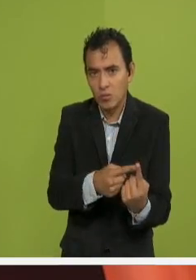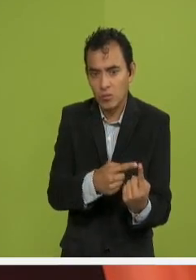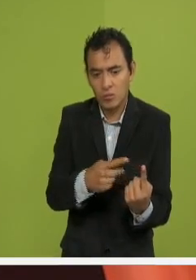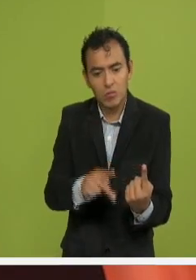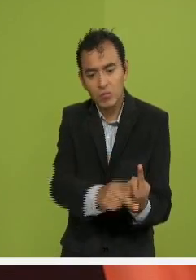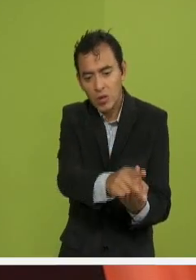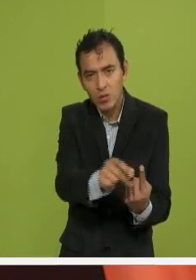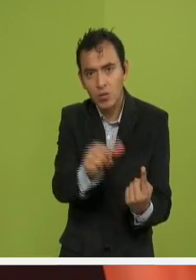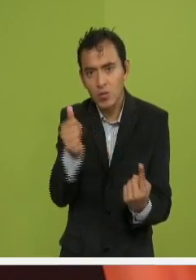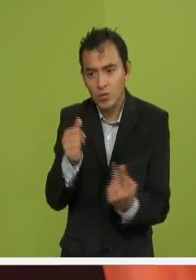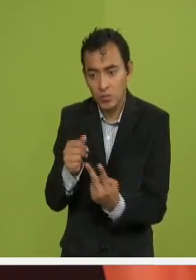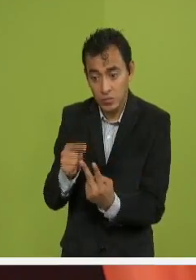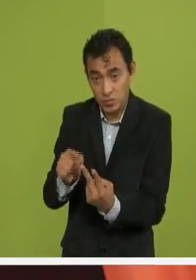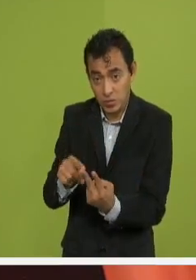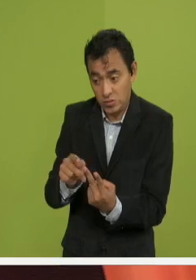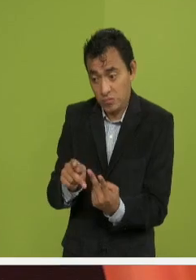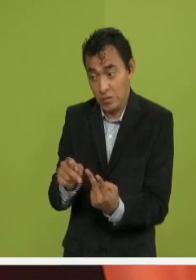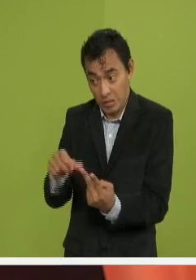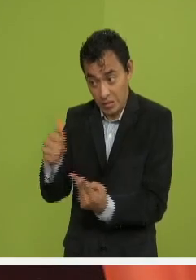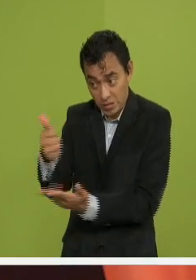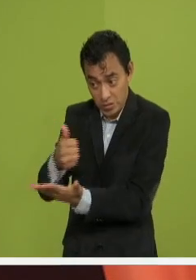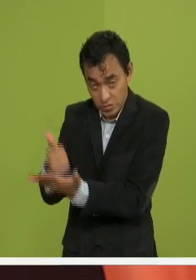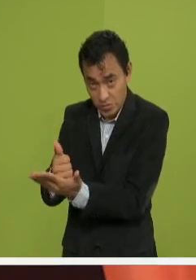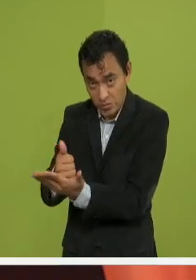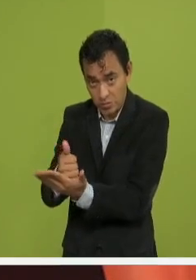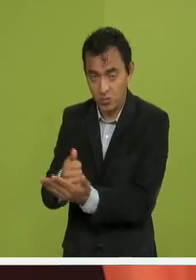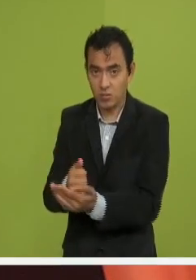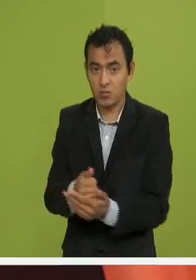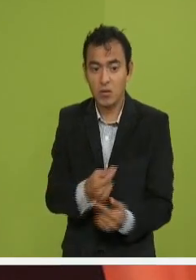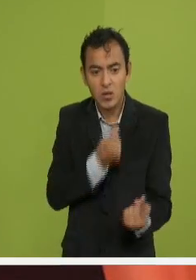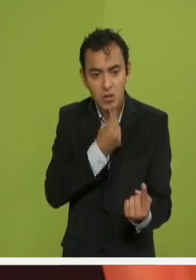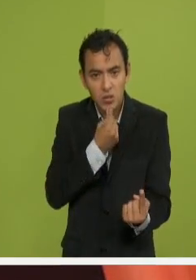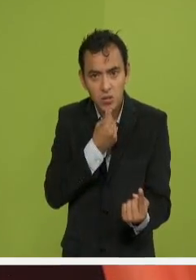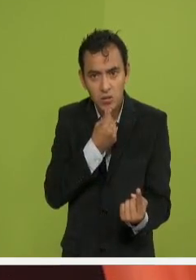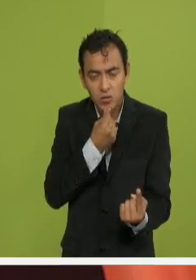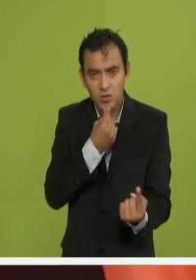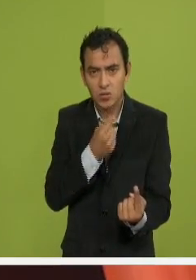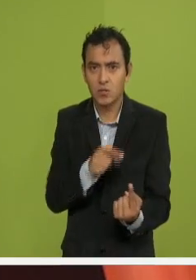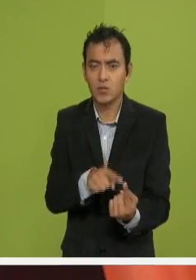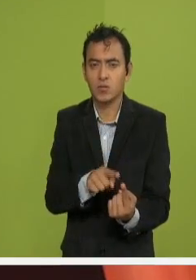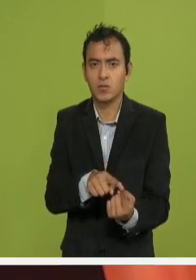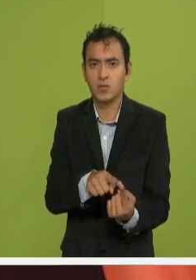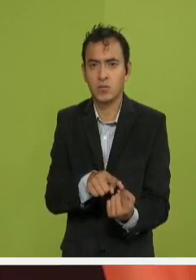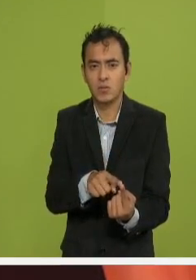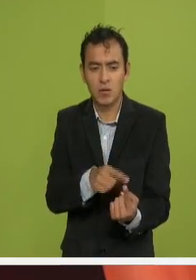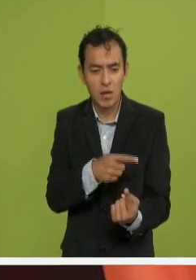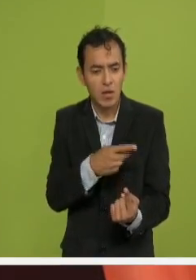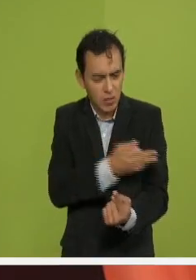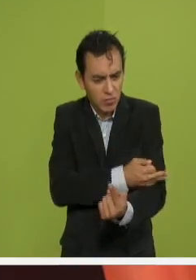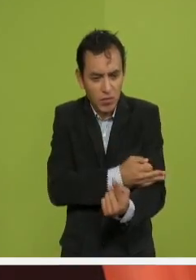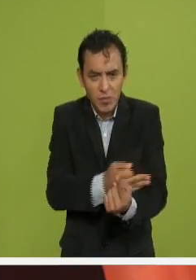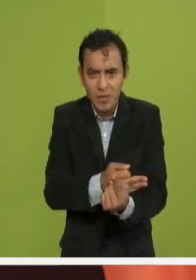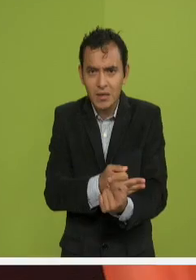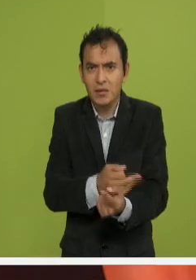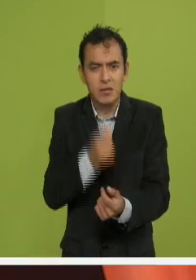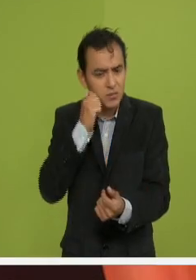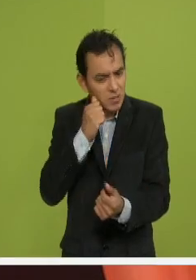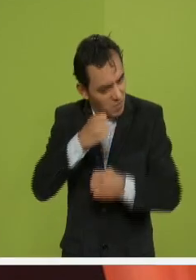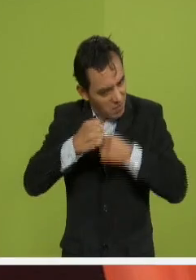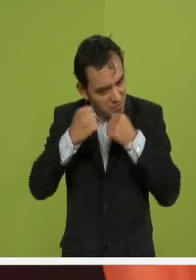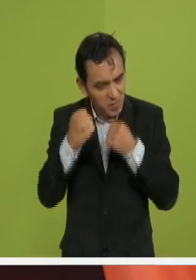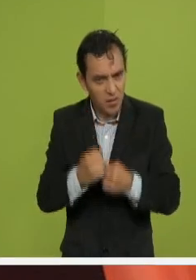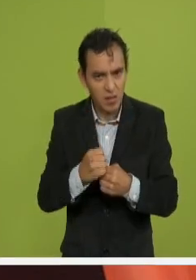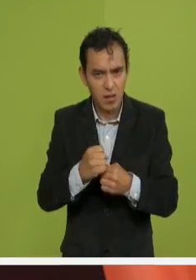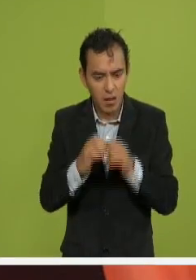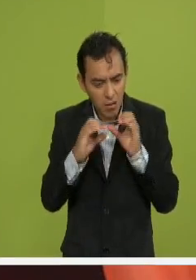pueblo, otro que se va a la ciudad por alguna circunstancia, el niño, estando en su núcleo familiar, siempre va a tener mayor seguridad, mucha